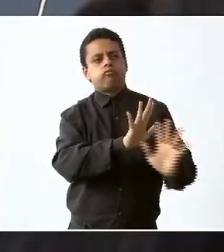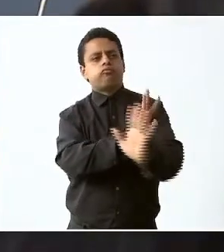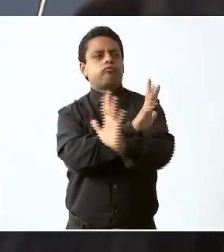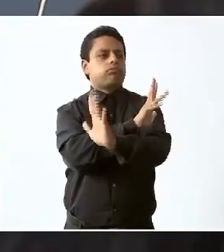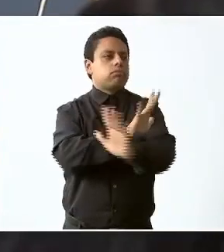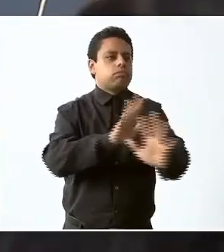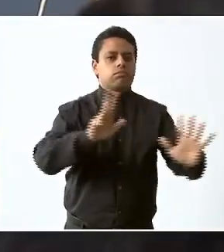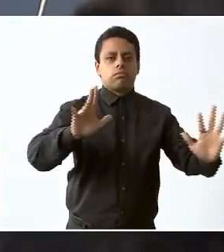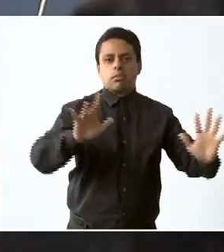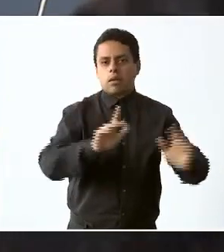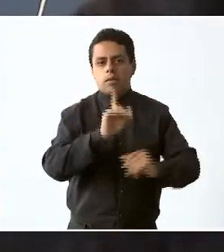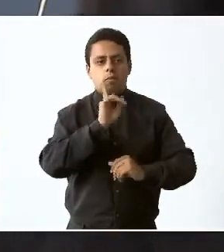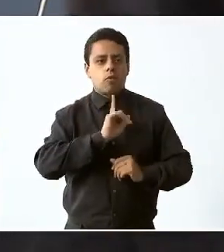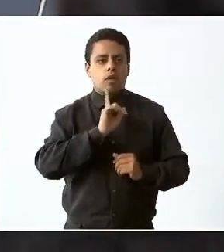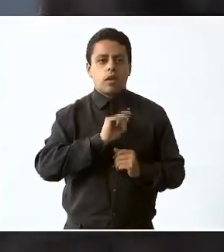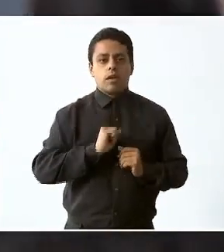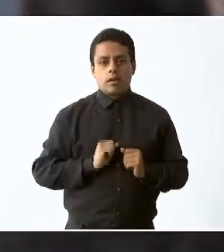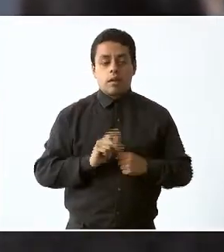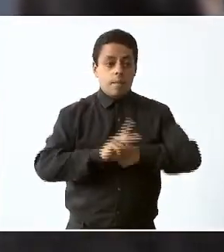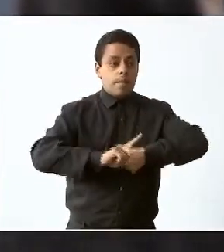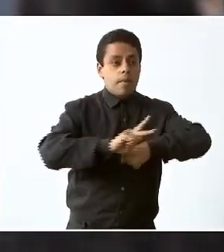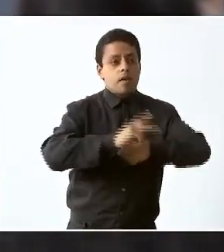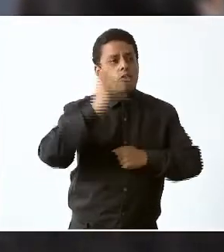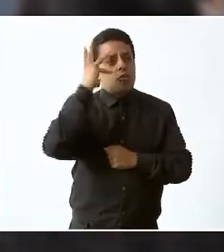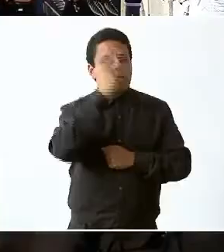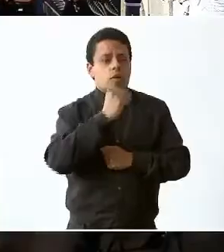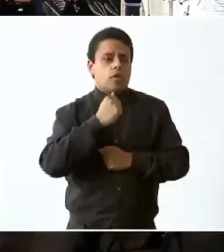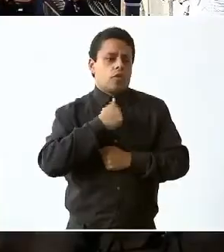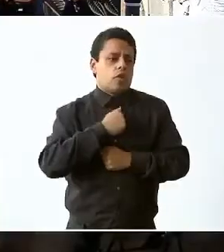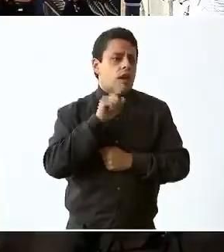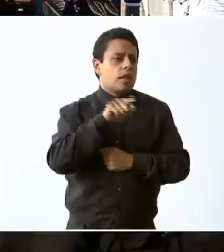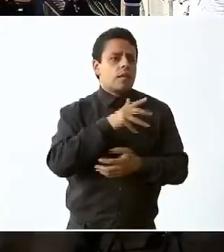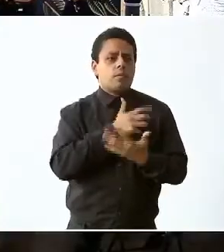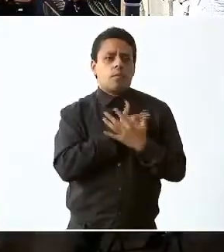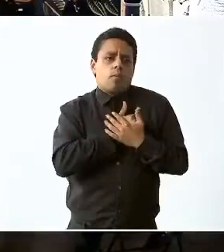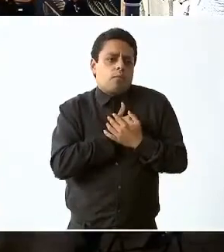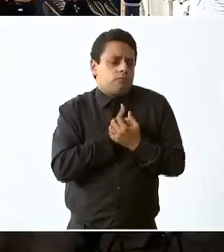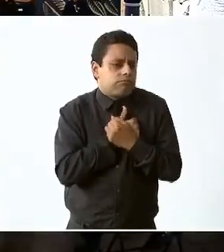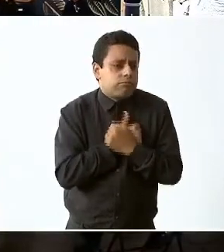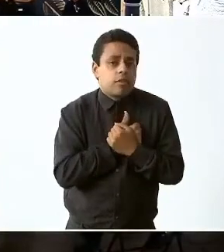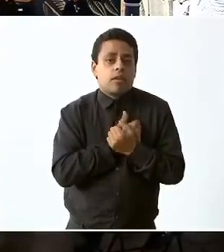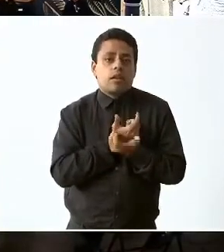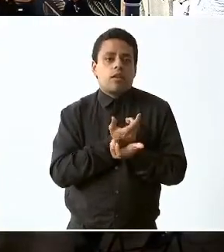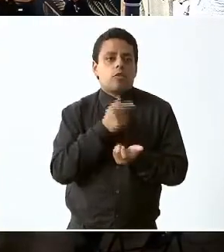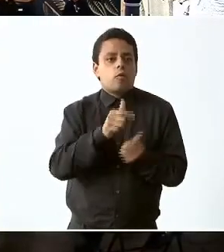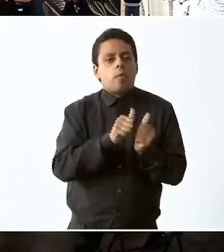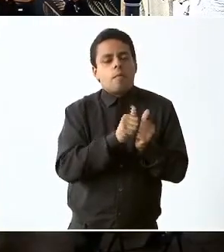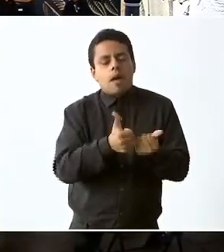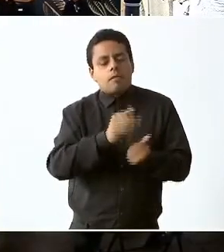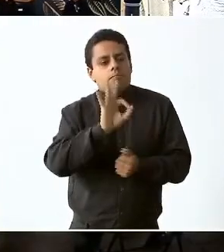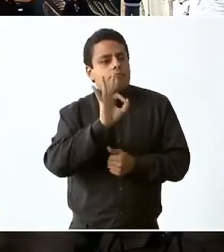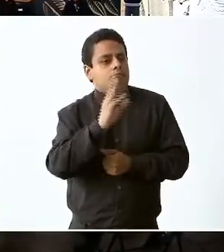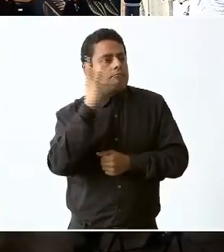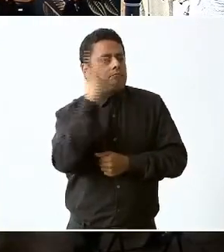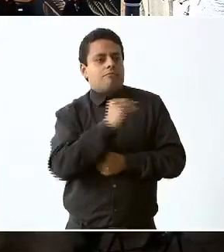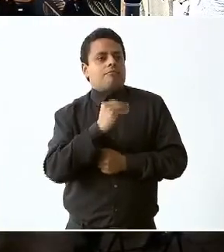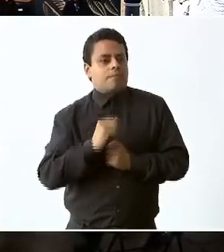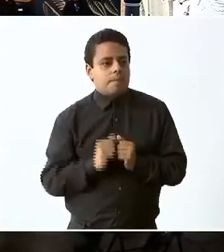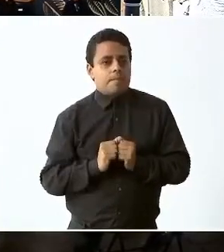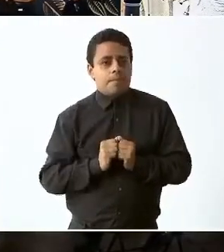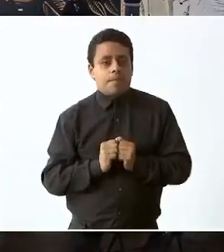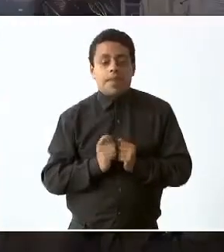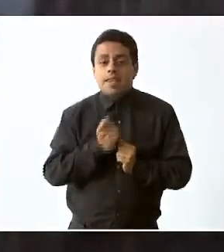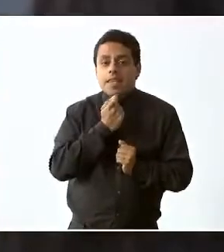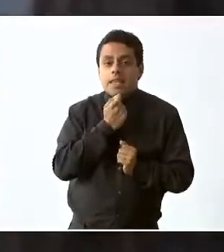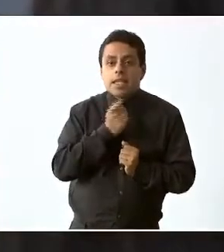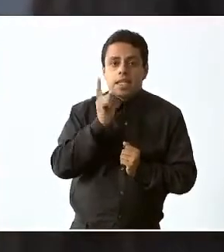Suave patria, te amo no cual mito, sino por tu verdad de pan bendito. Como a niña que se asoma por